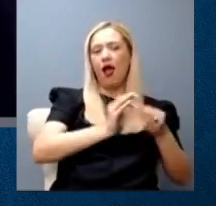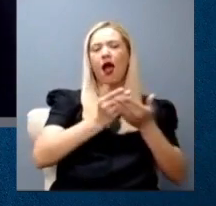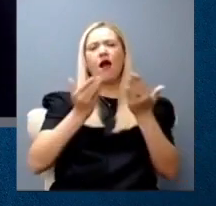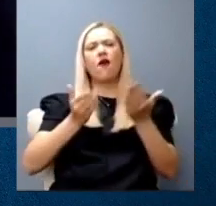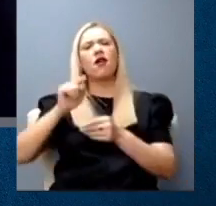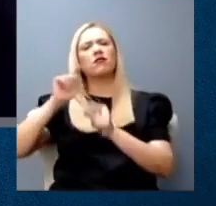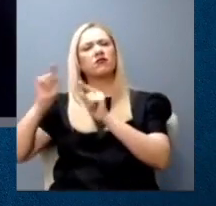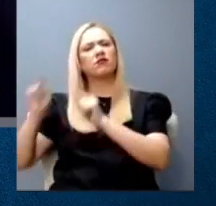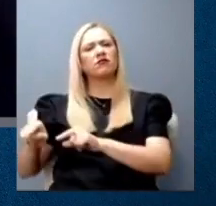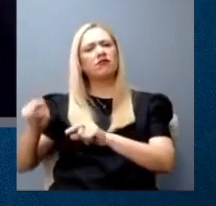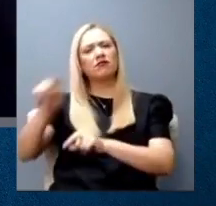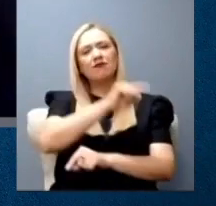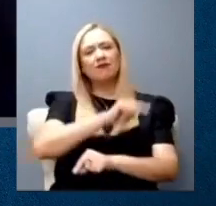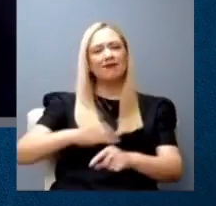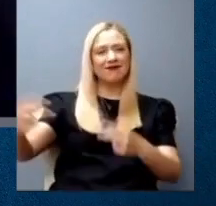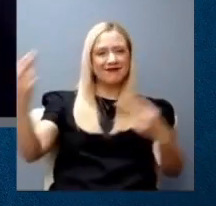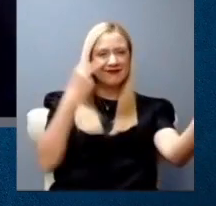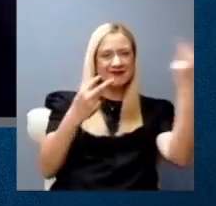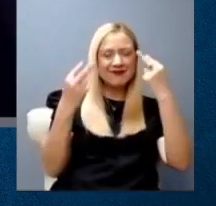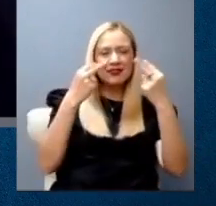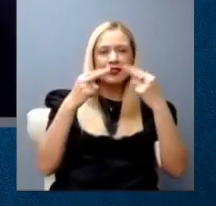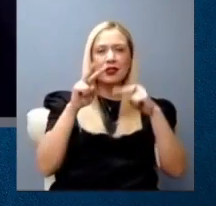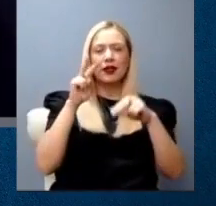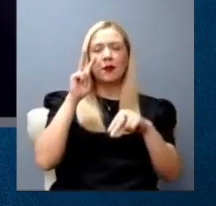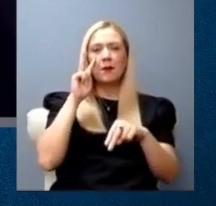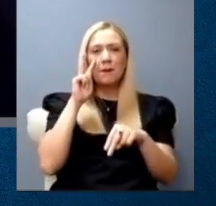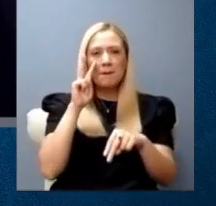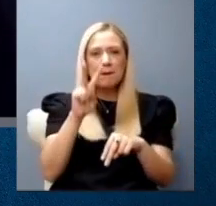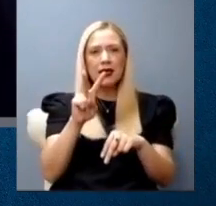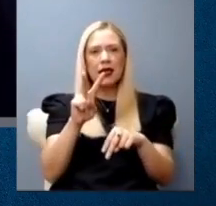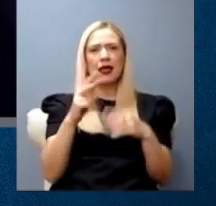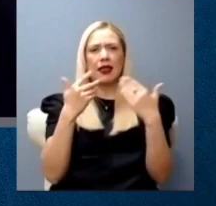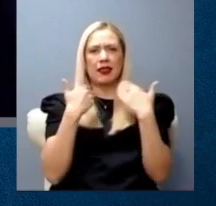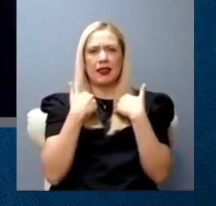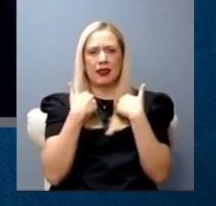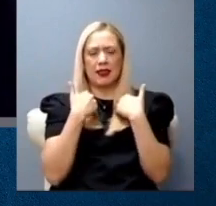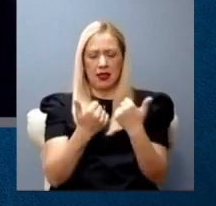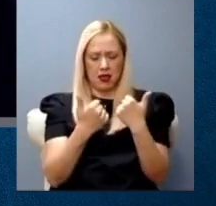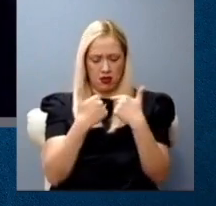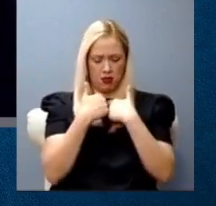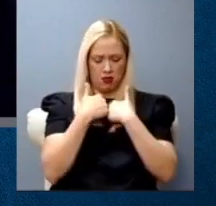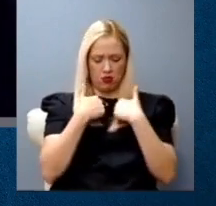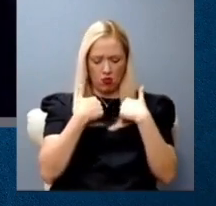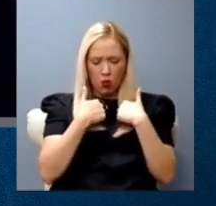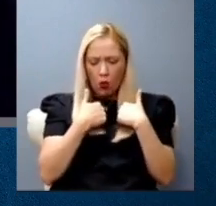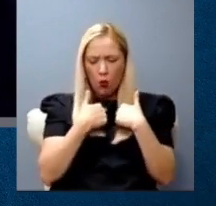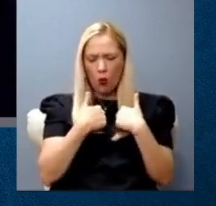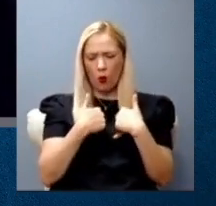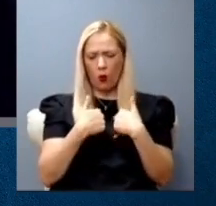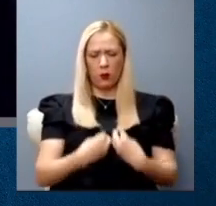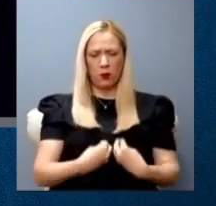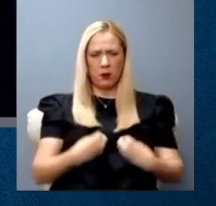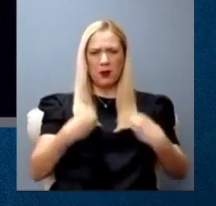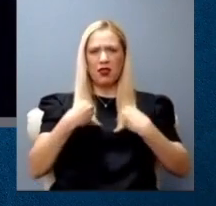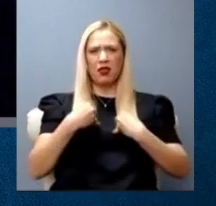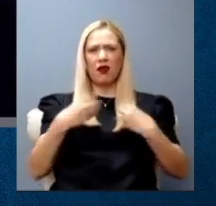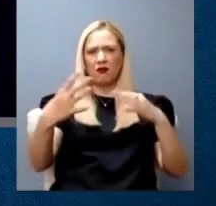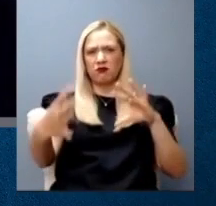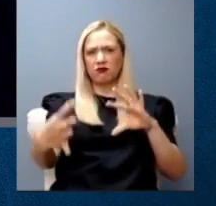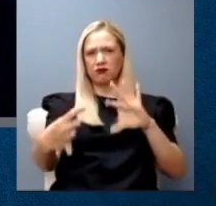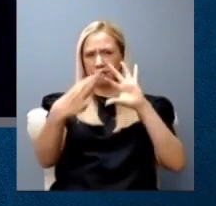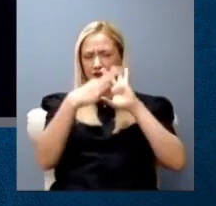que quien nos escucha trate o pueda ver reflejada en su realidad cómo es que este